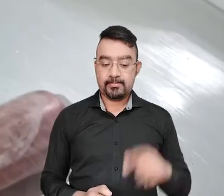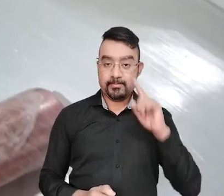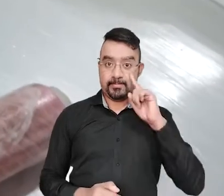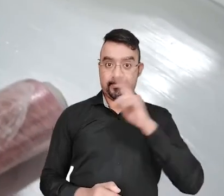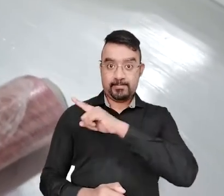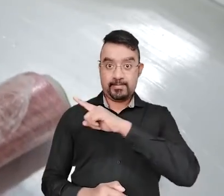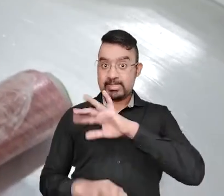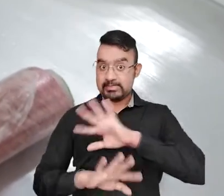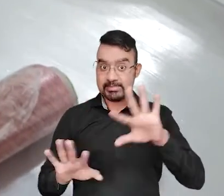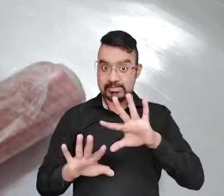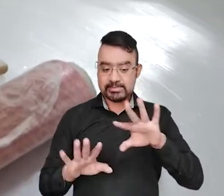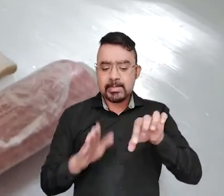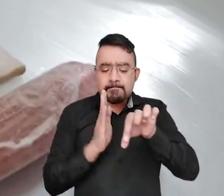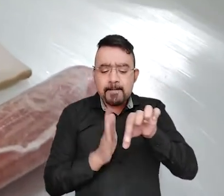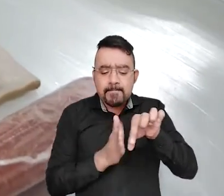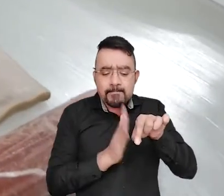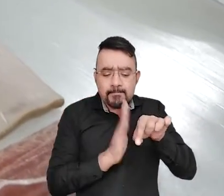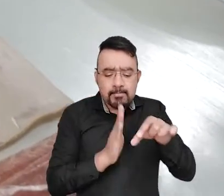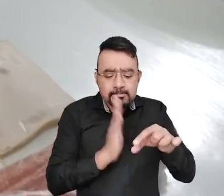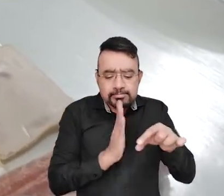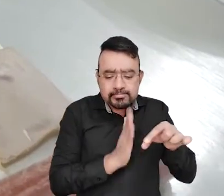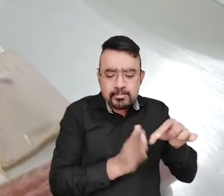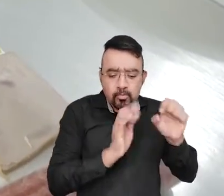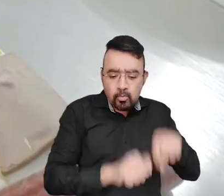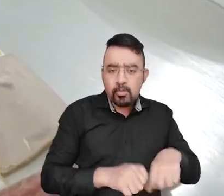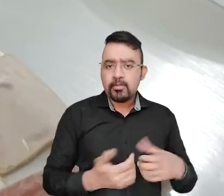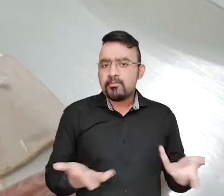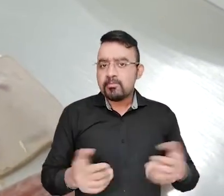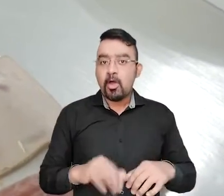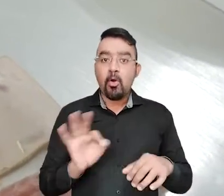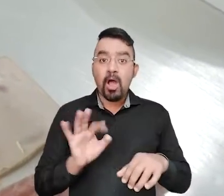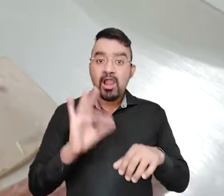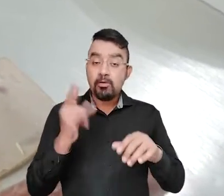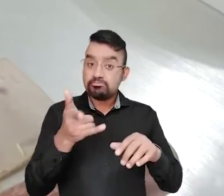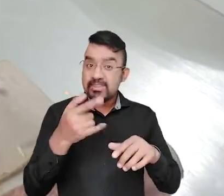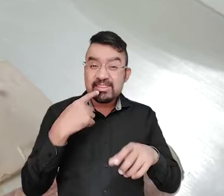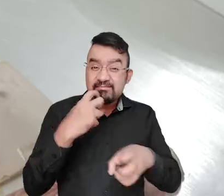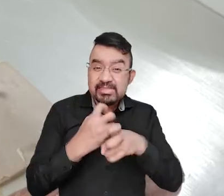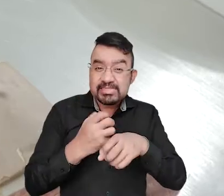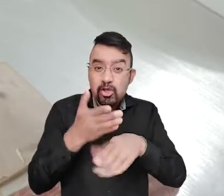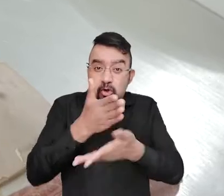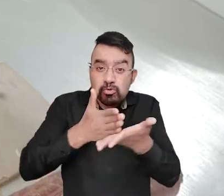nuestro pimentón, que inclusive si queda difícil picarlo finamente, se puede hacer con un rallador.